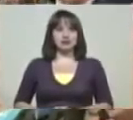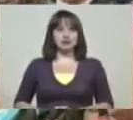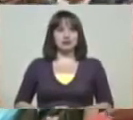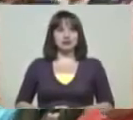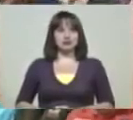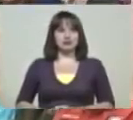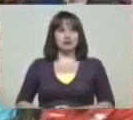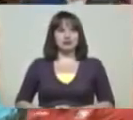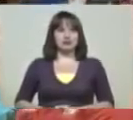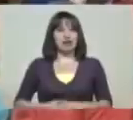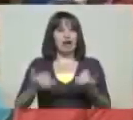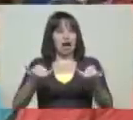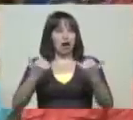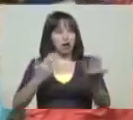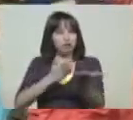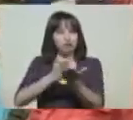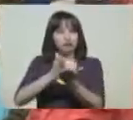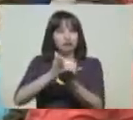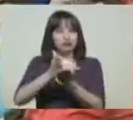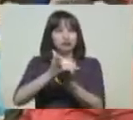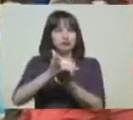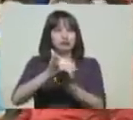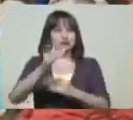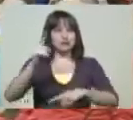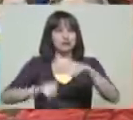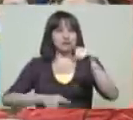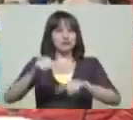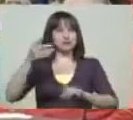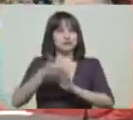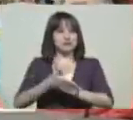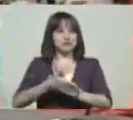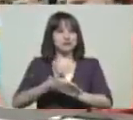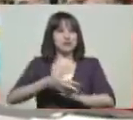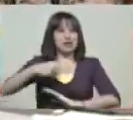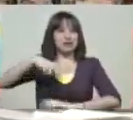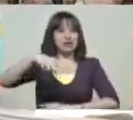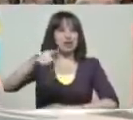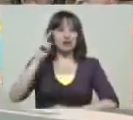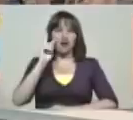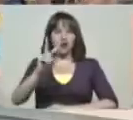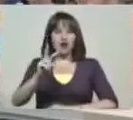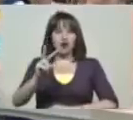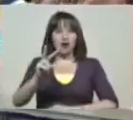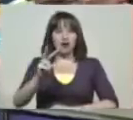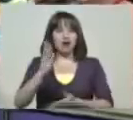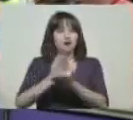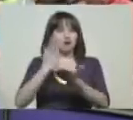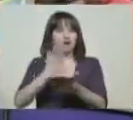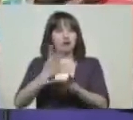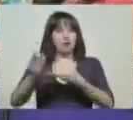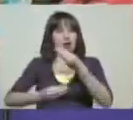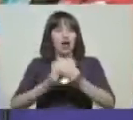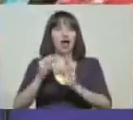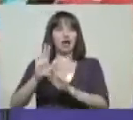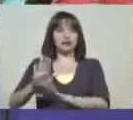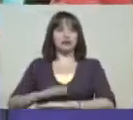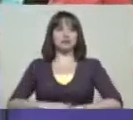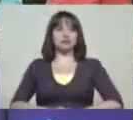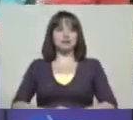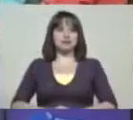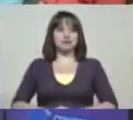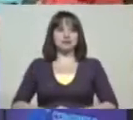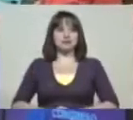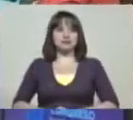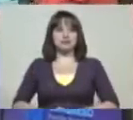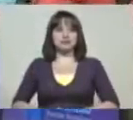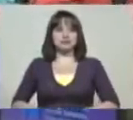deliberaciones y salir por ahí caminando. Feliz, porque siempre fui así. Yo sé bastante